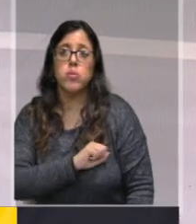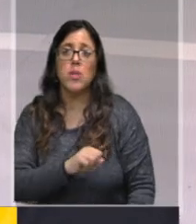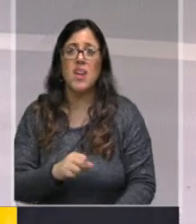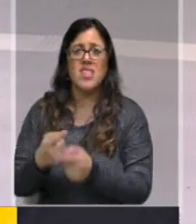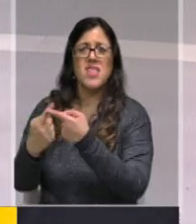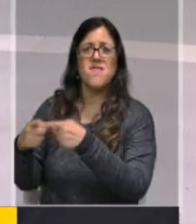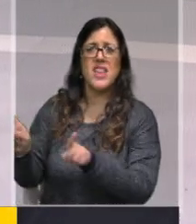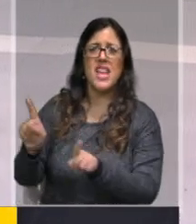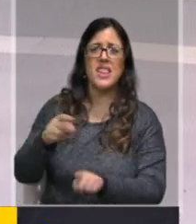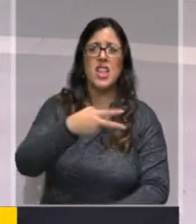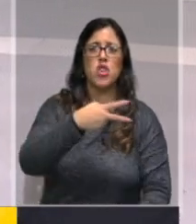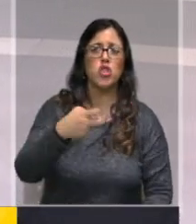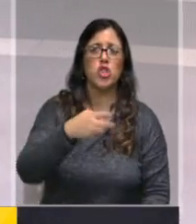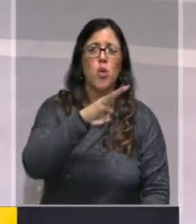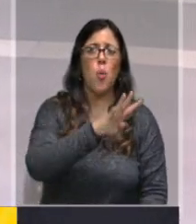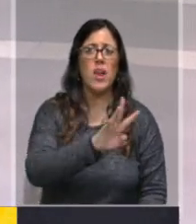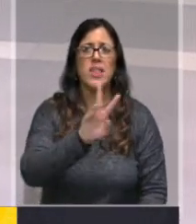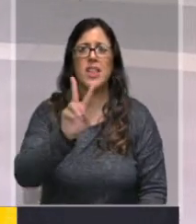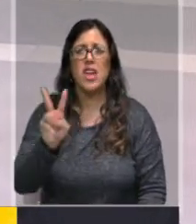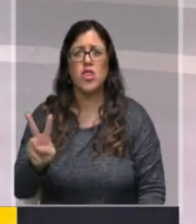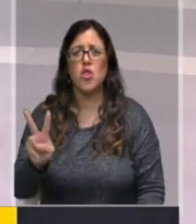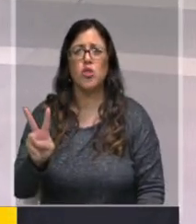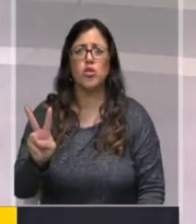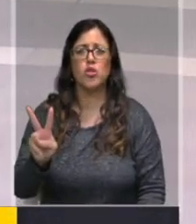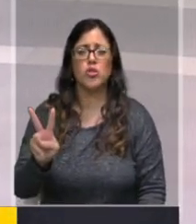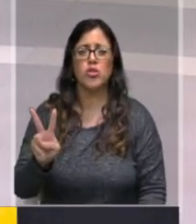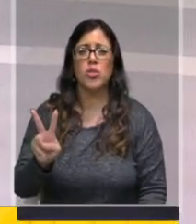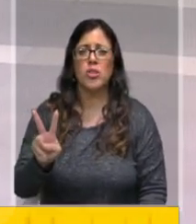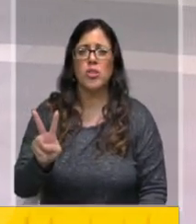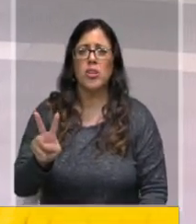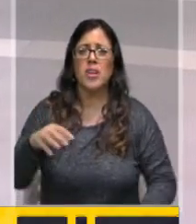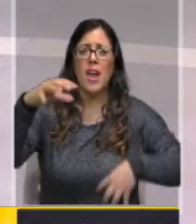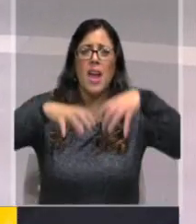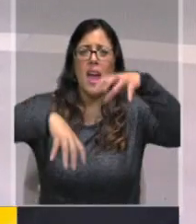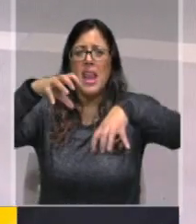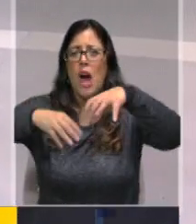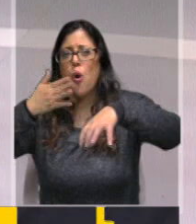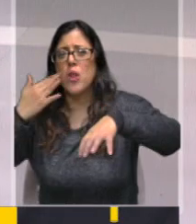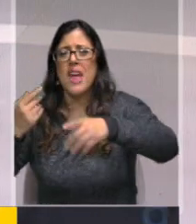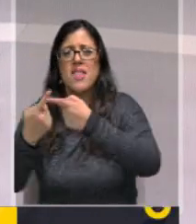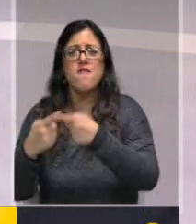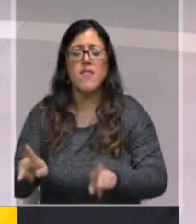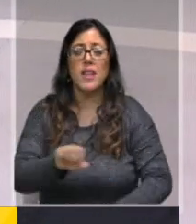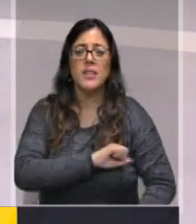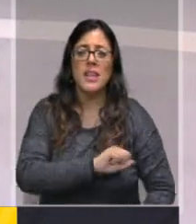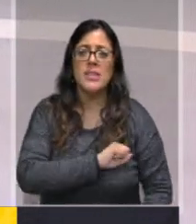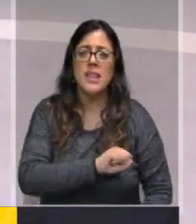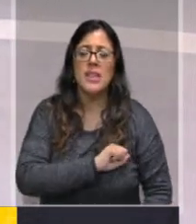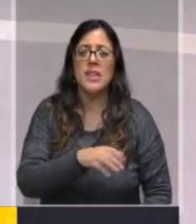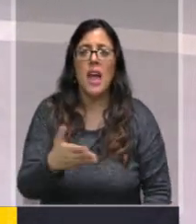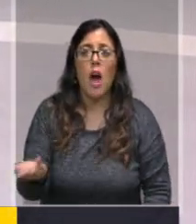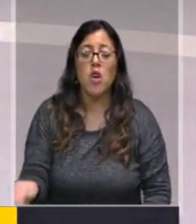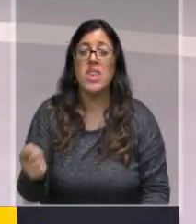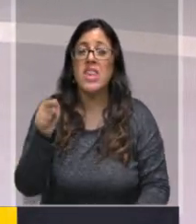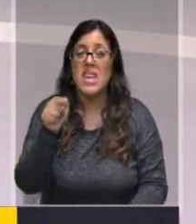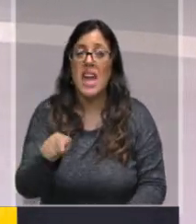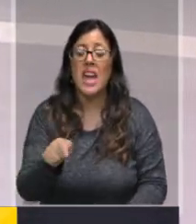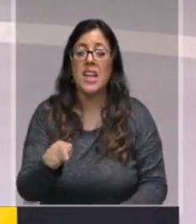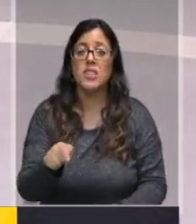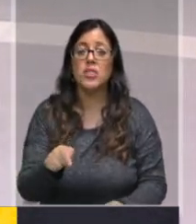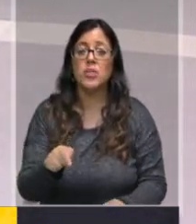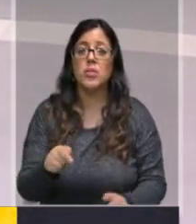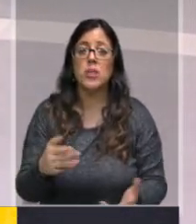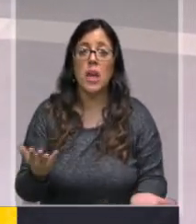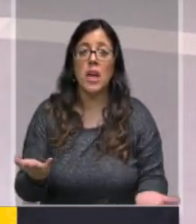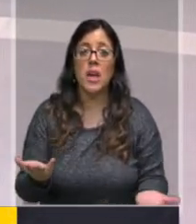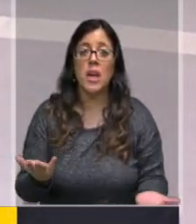en cordillera cayeron 200 milímetros más. ¿Qué es lo que cayó en Santiago? 200 milímetros más es prácticamente un poco más de 2/3